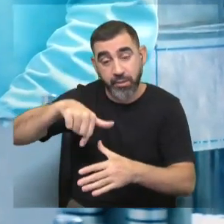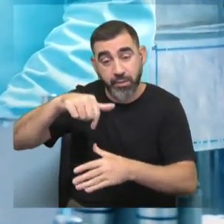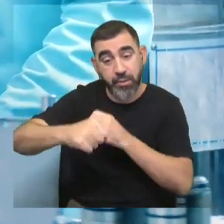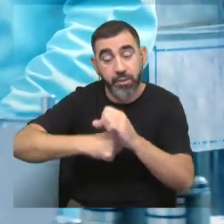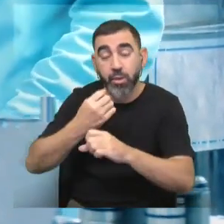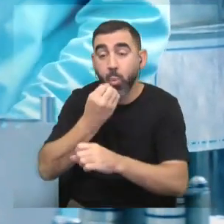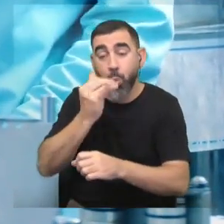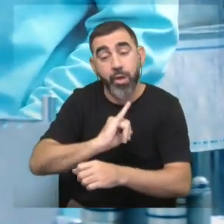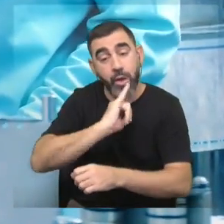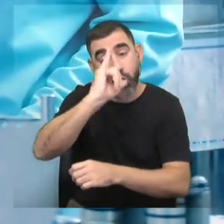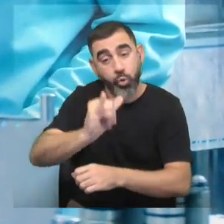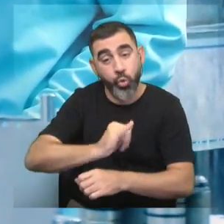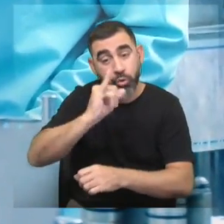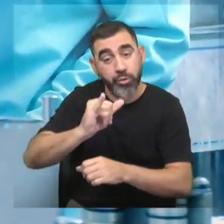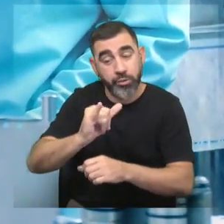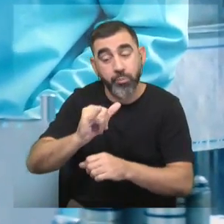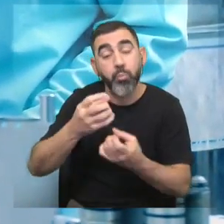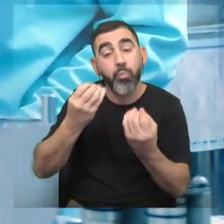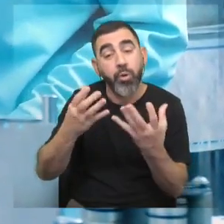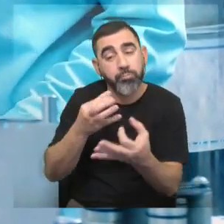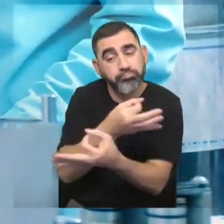semana.